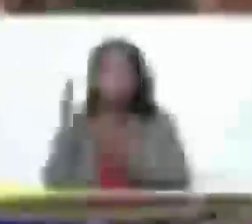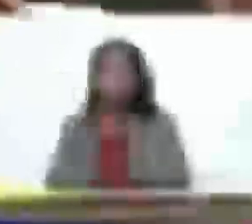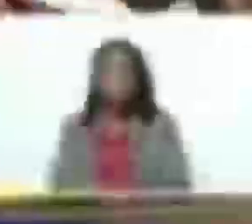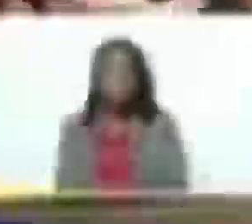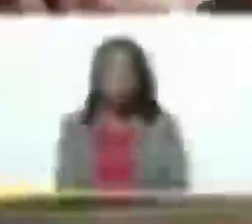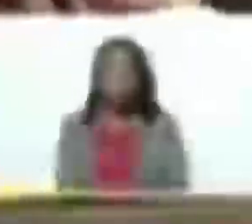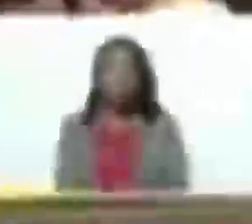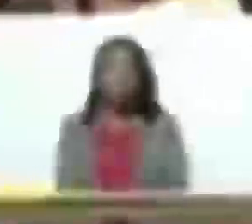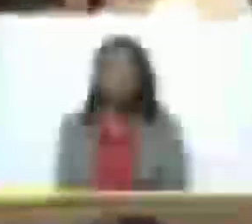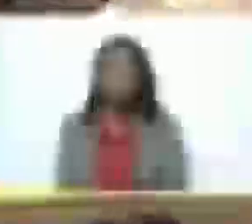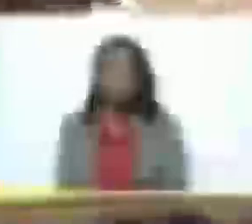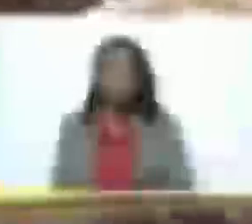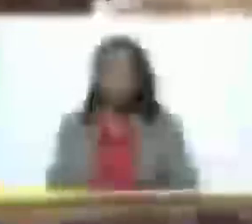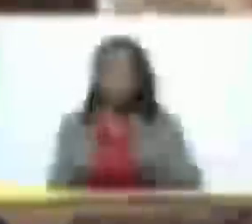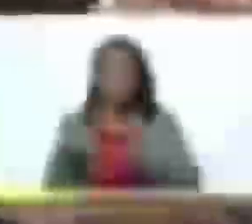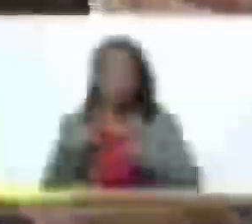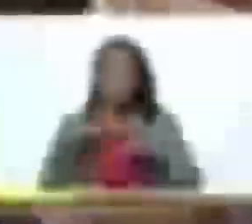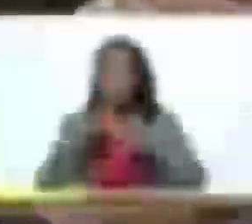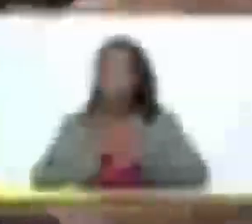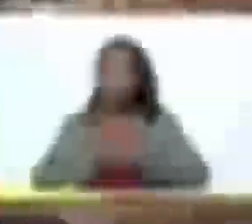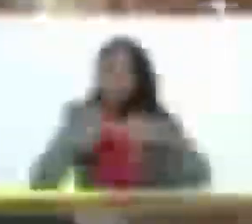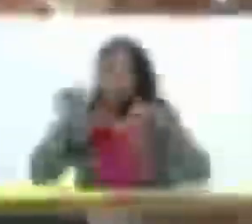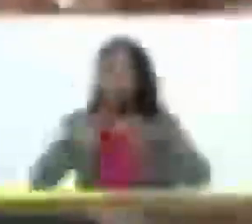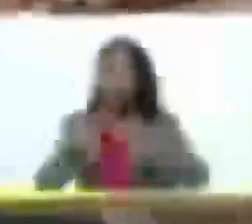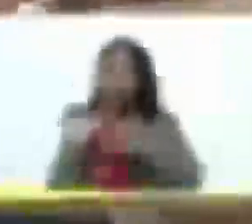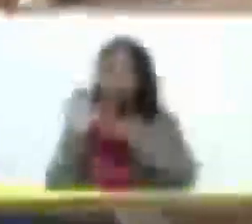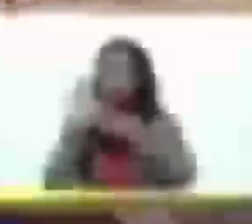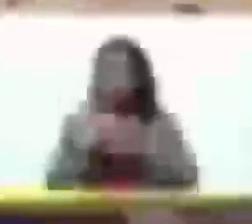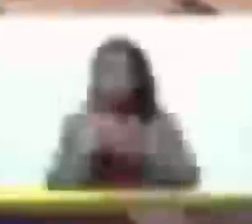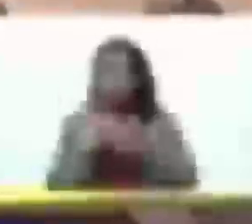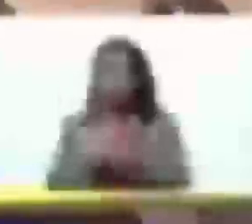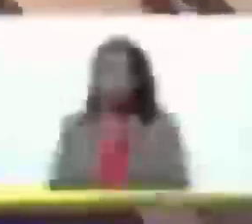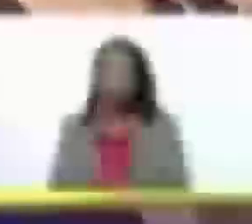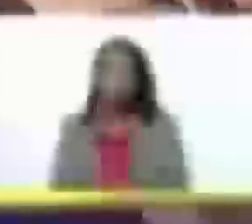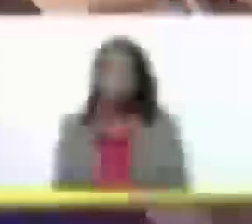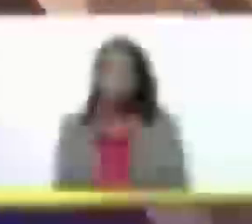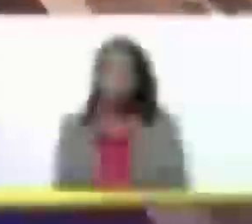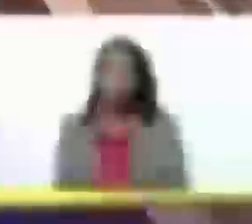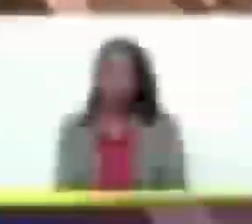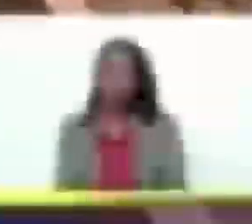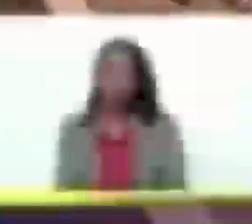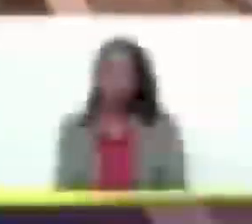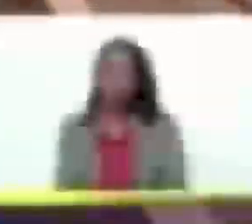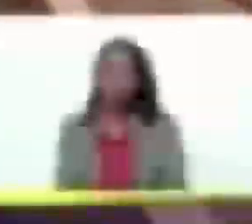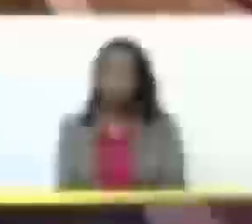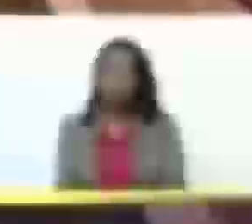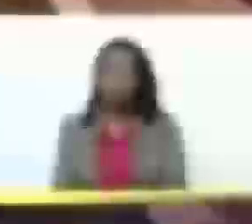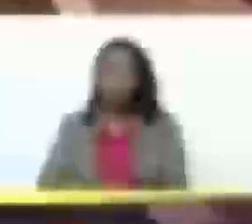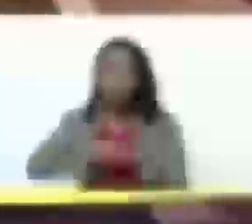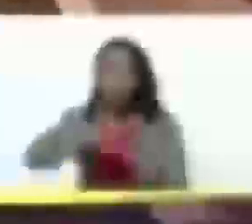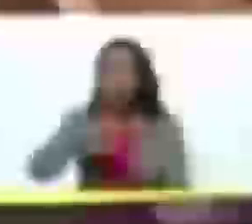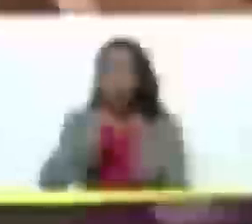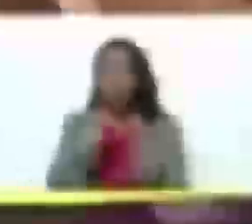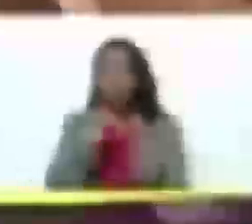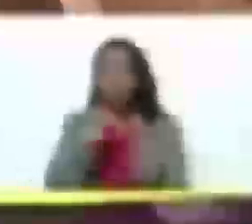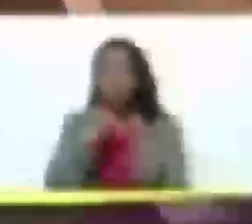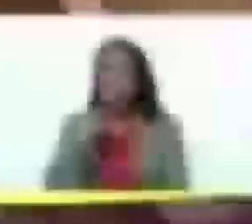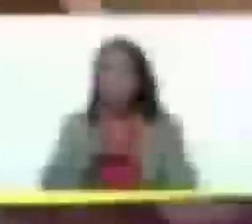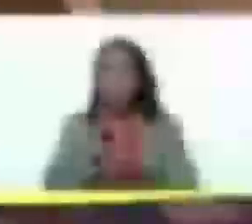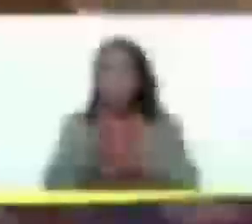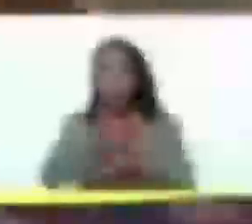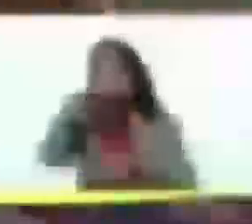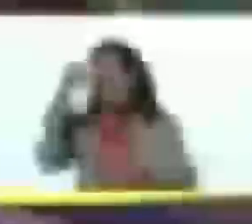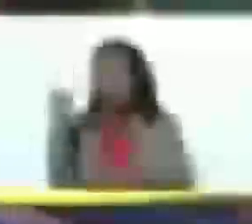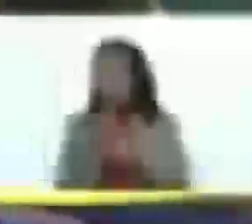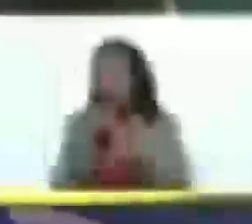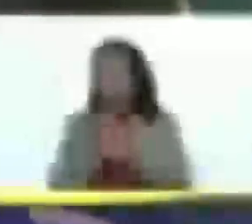hablando poco a poco en bolívares porque esa es la moneda de toda la vida de Venezuela y es la que nosotros tenemos que contribuir a